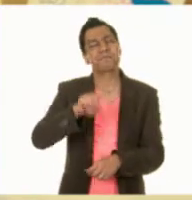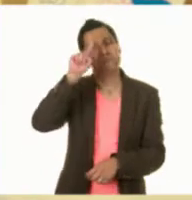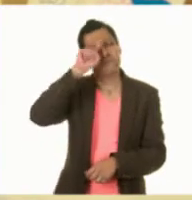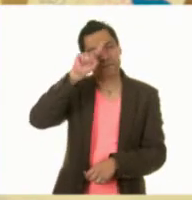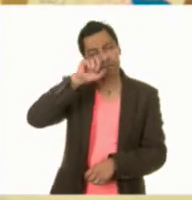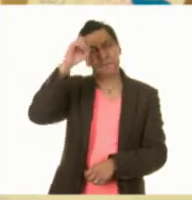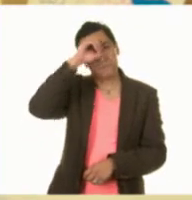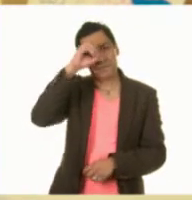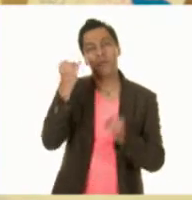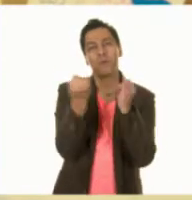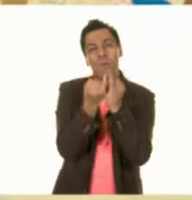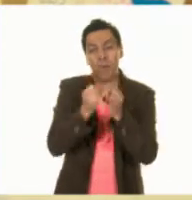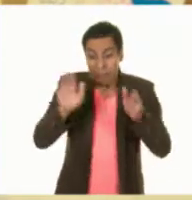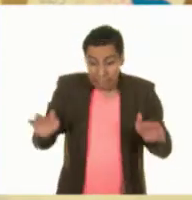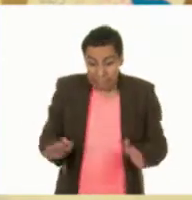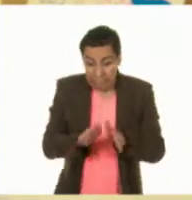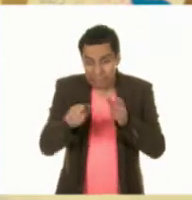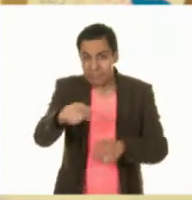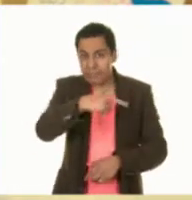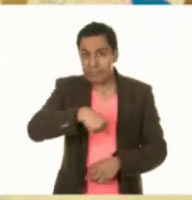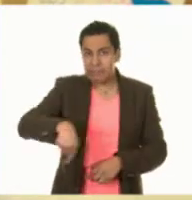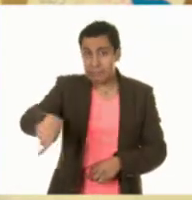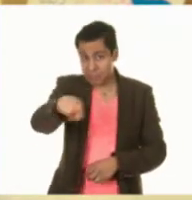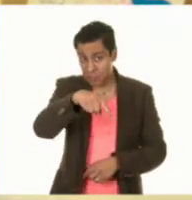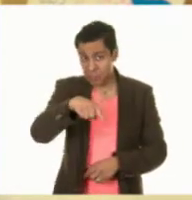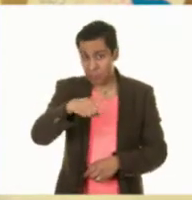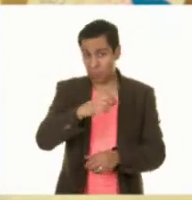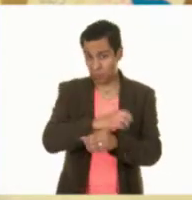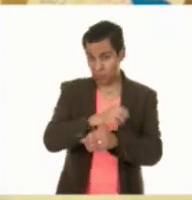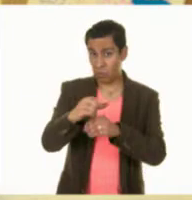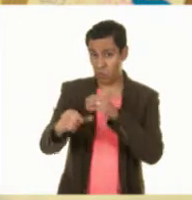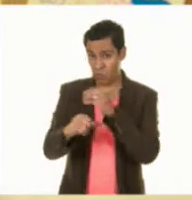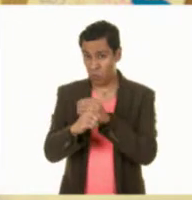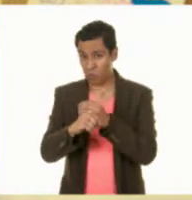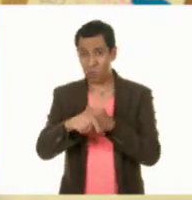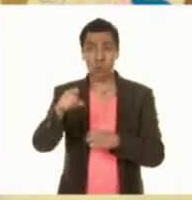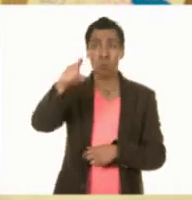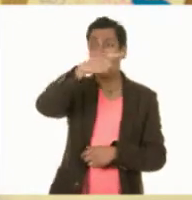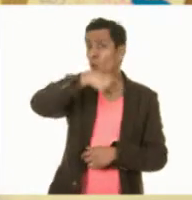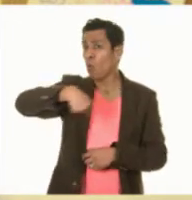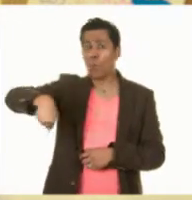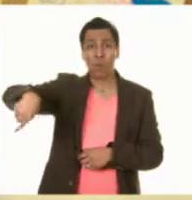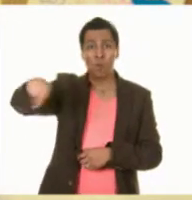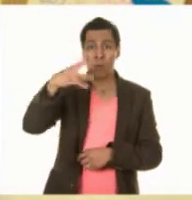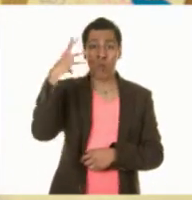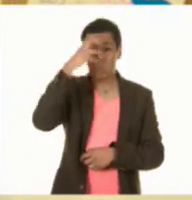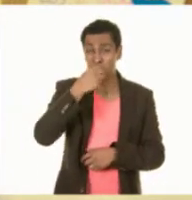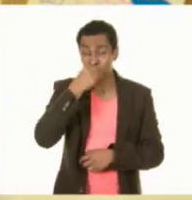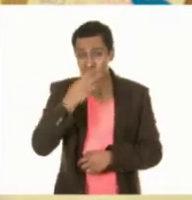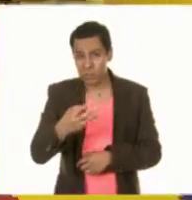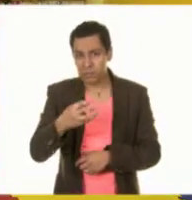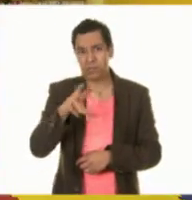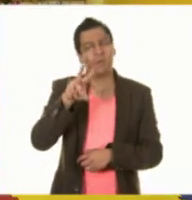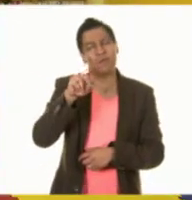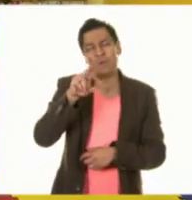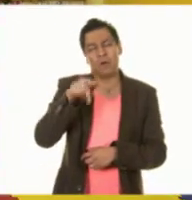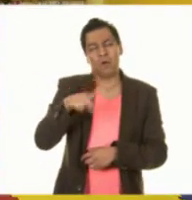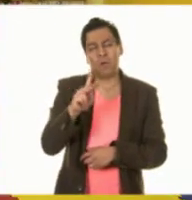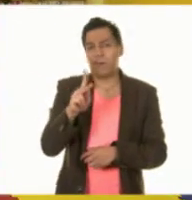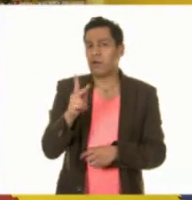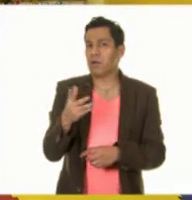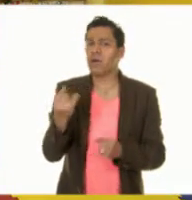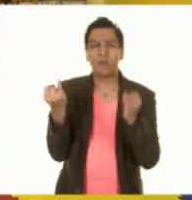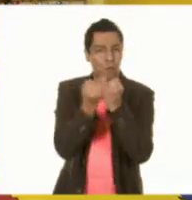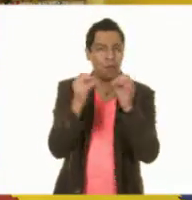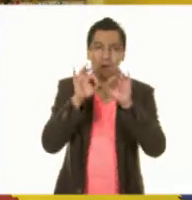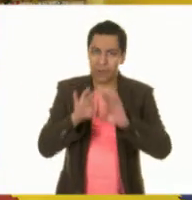y niños que en el mundo no todas las cosas son bellas, pero no por eso dejan de ser estéticas. Exacto,